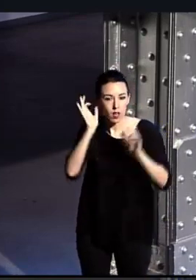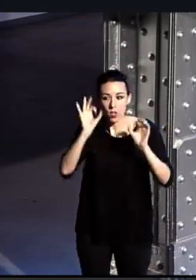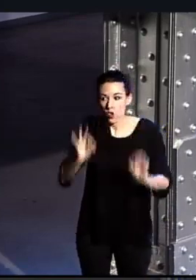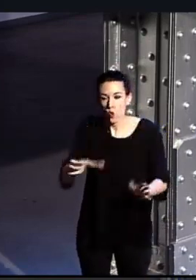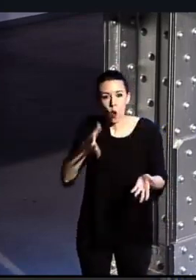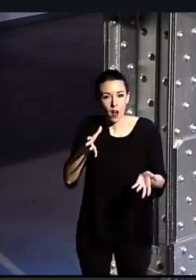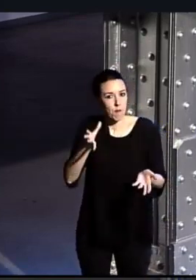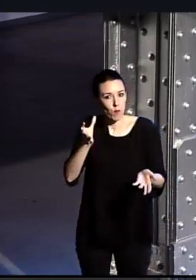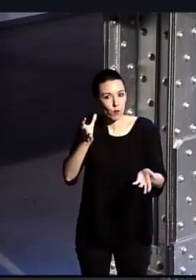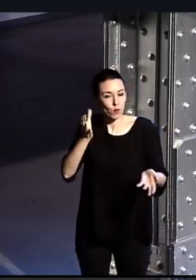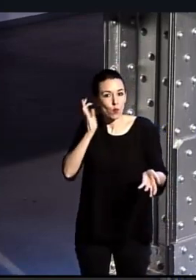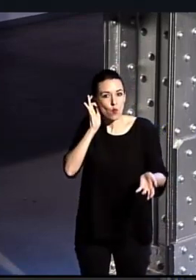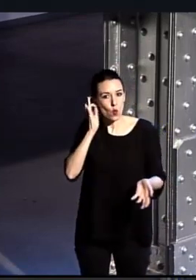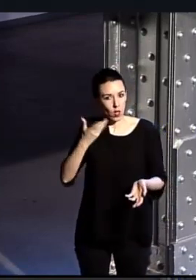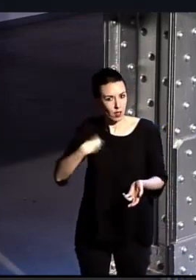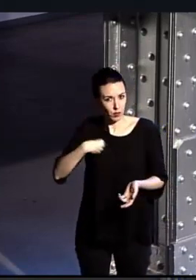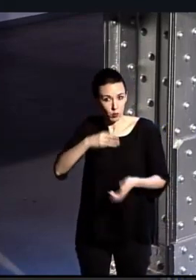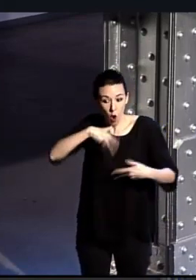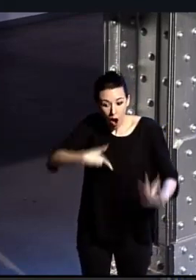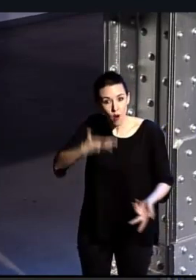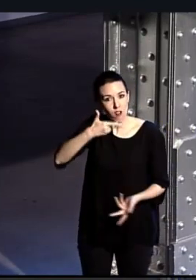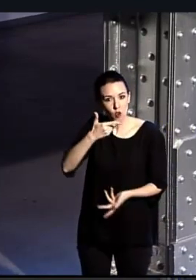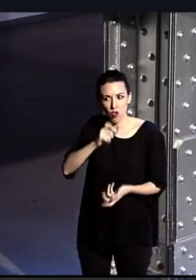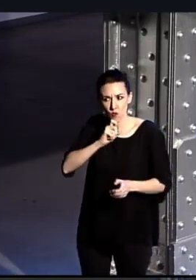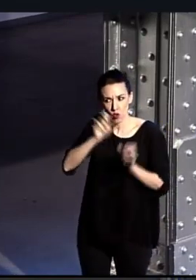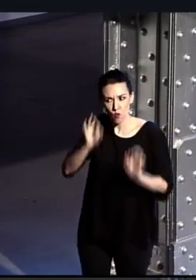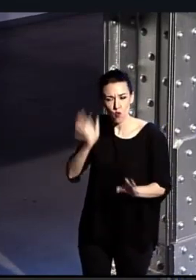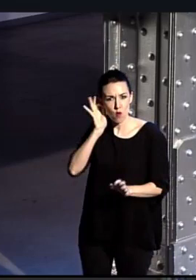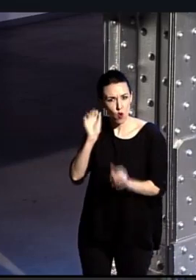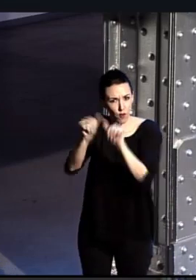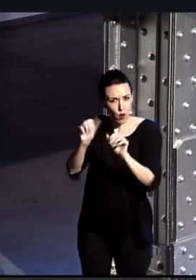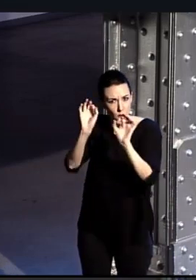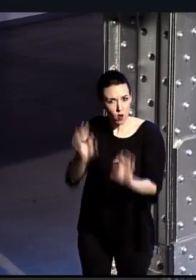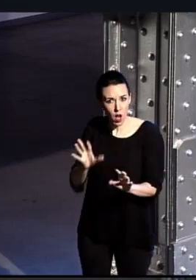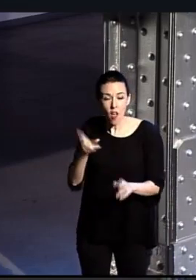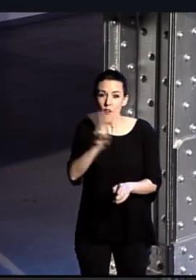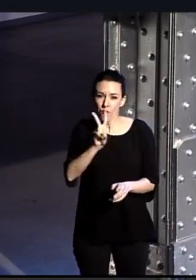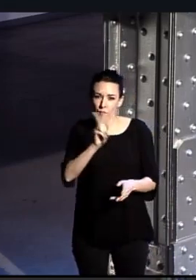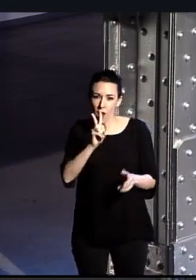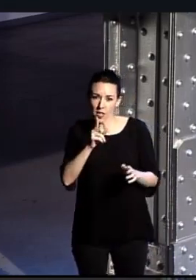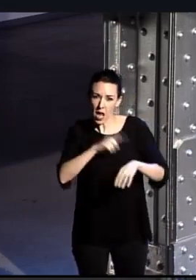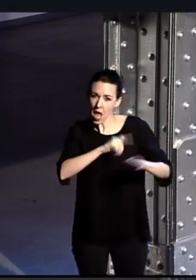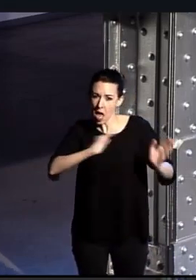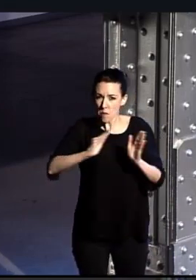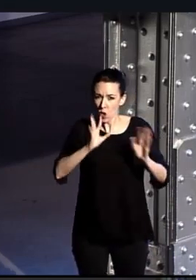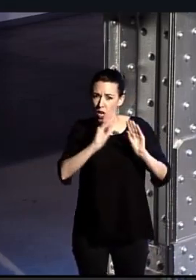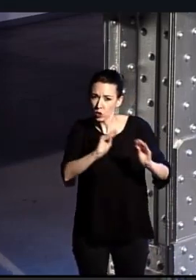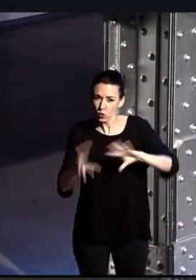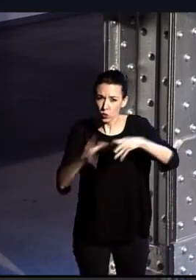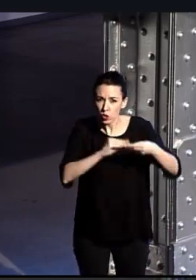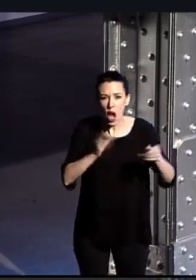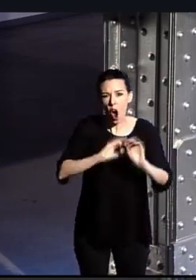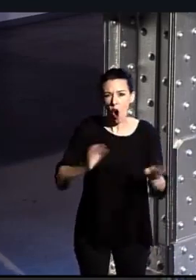la mujer y como son las mujeres que conocemos hoy en día? ¿Era Verne un escritor de su tiempo en este estilo? ¿Era